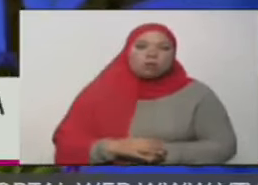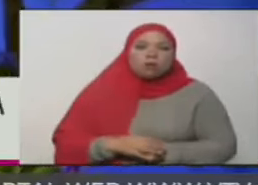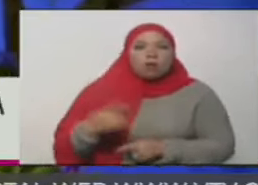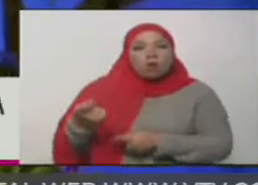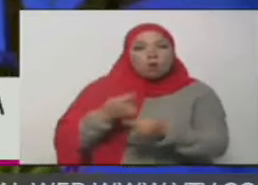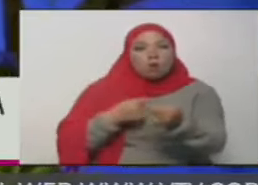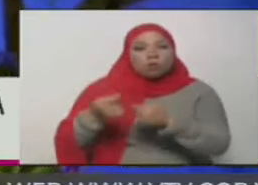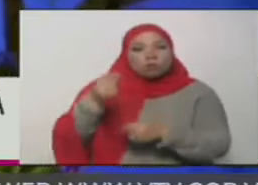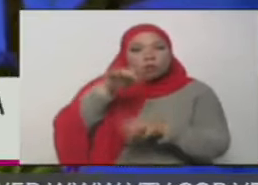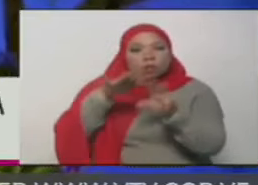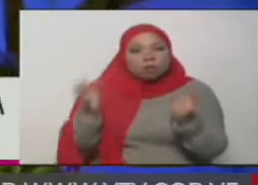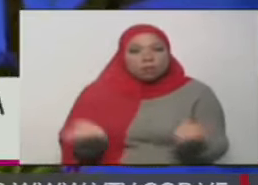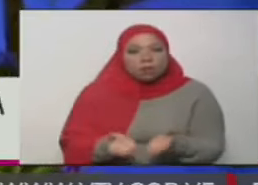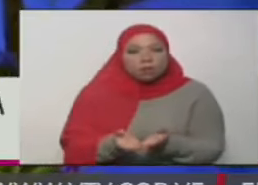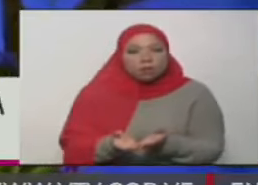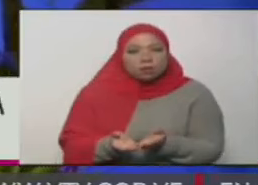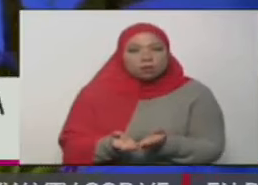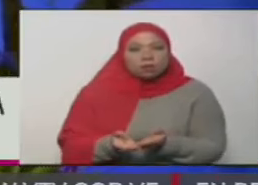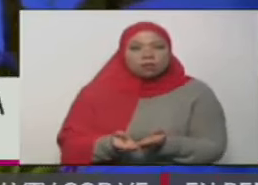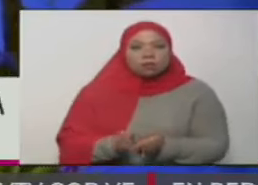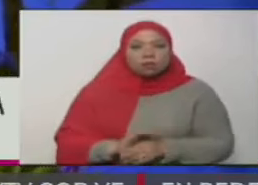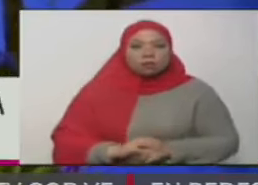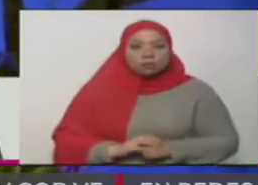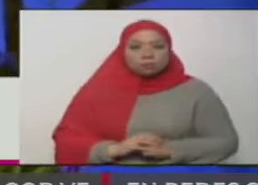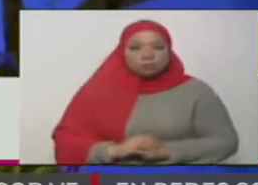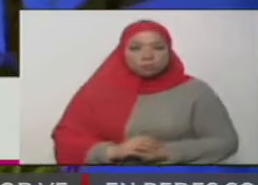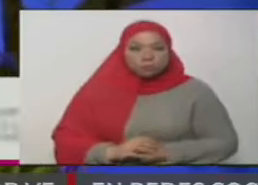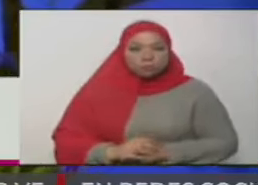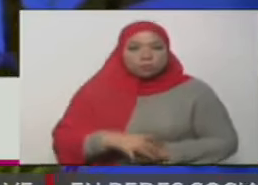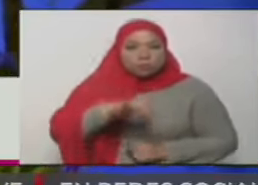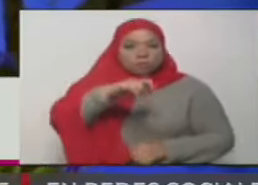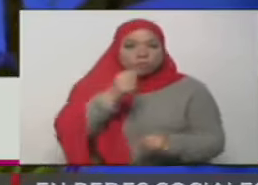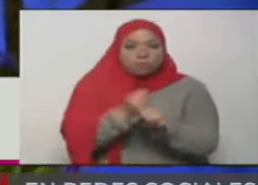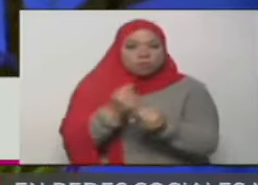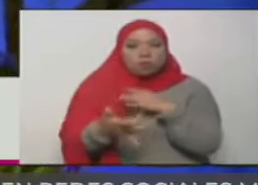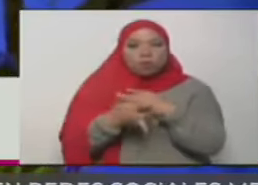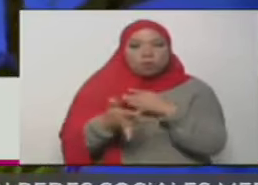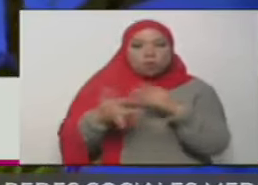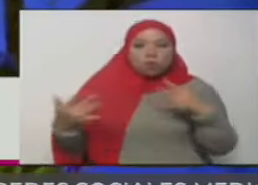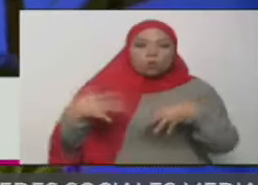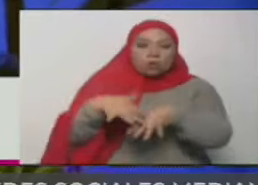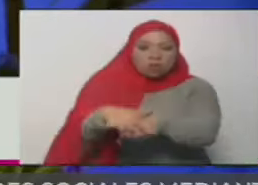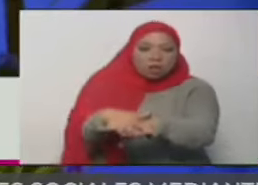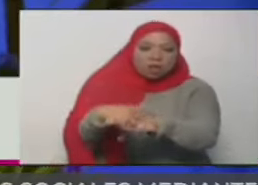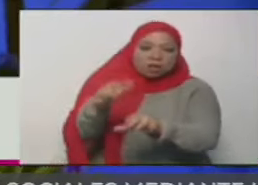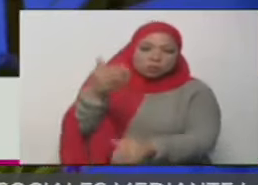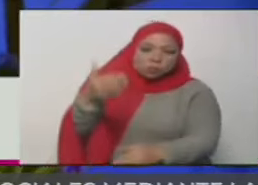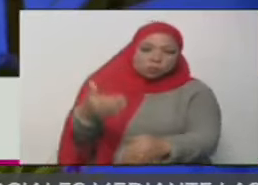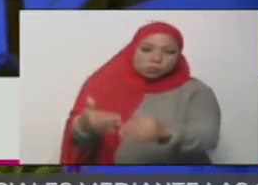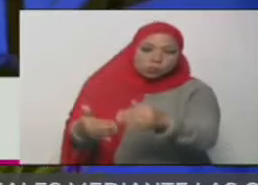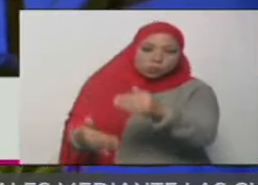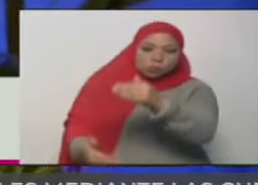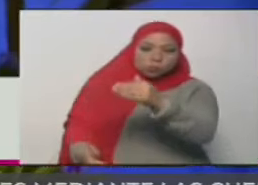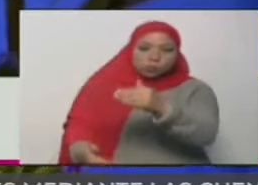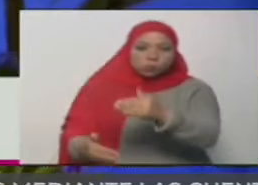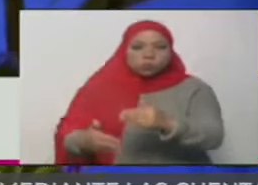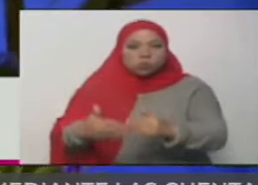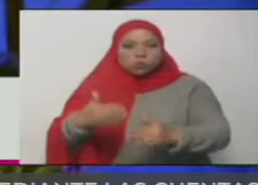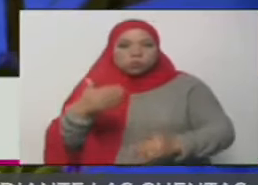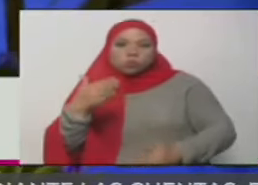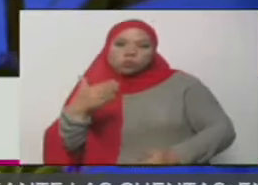del planeta y apuestan a las redes sociales, a la tecnología y a la inteligencia artificial. Pero también